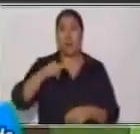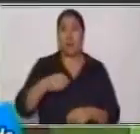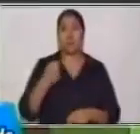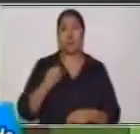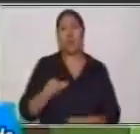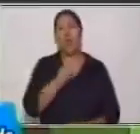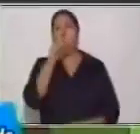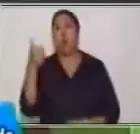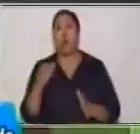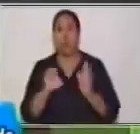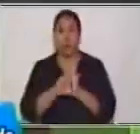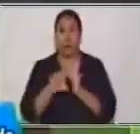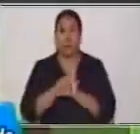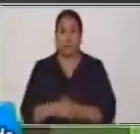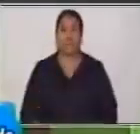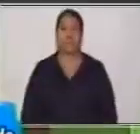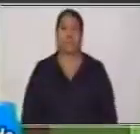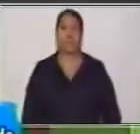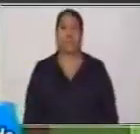ejemplo.